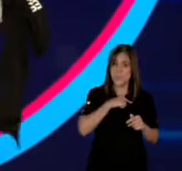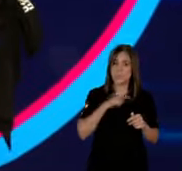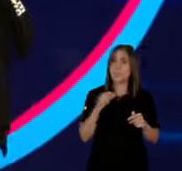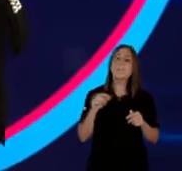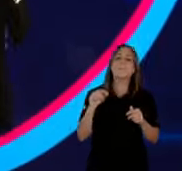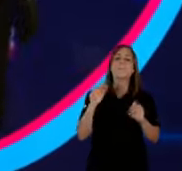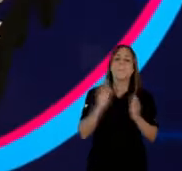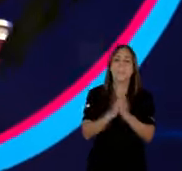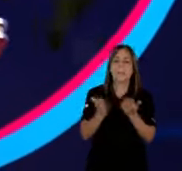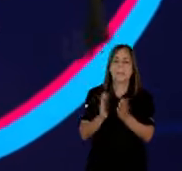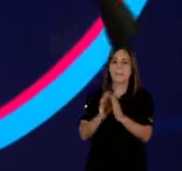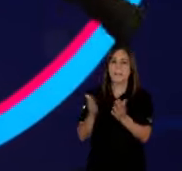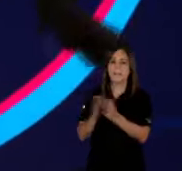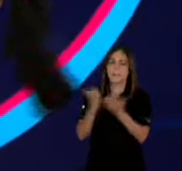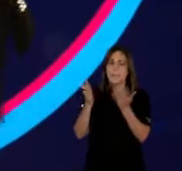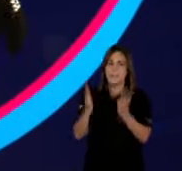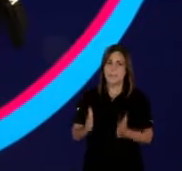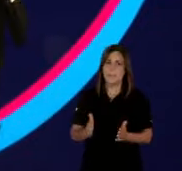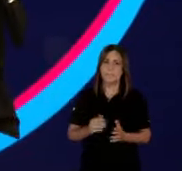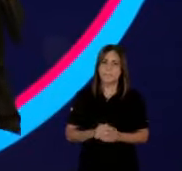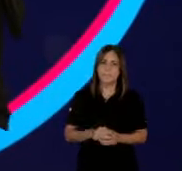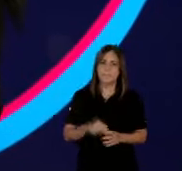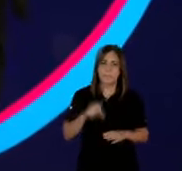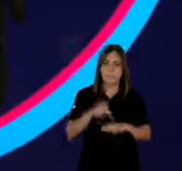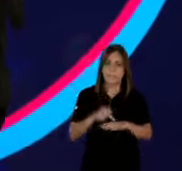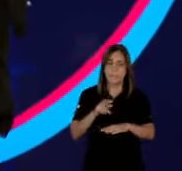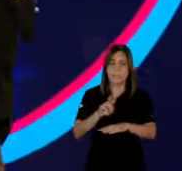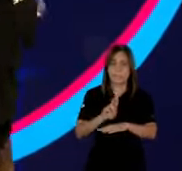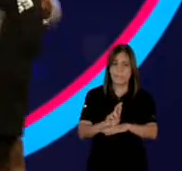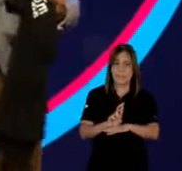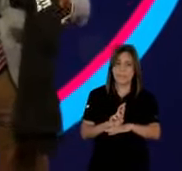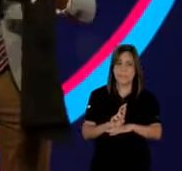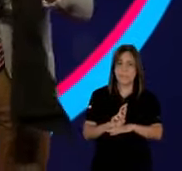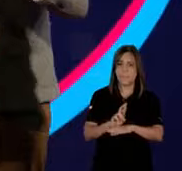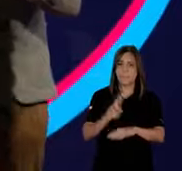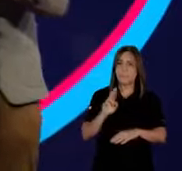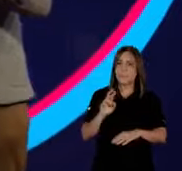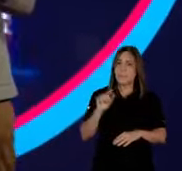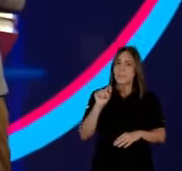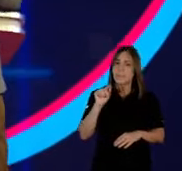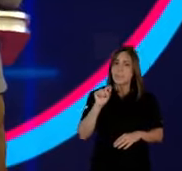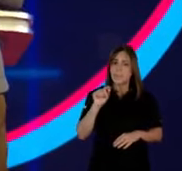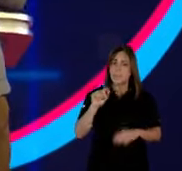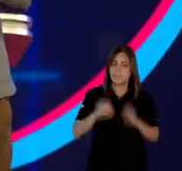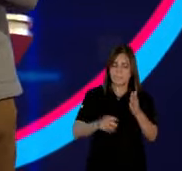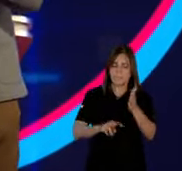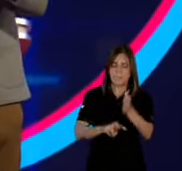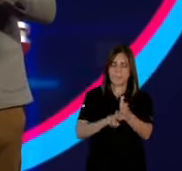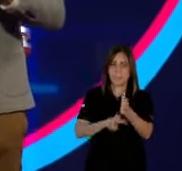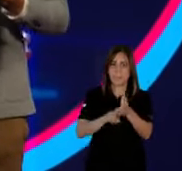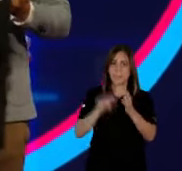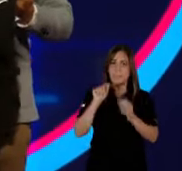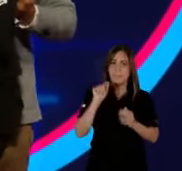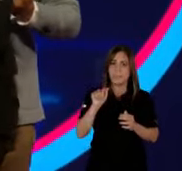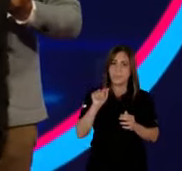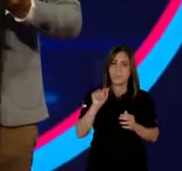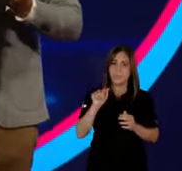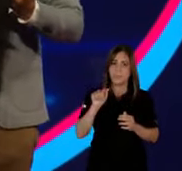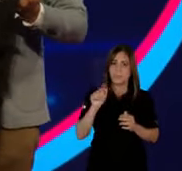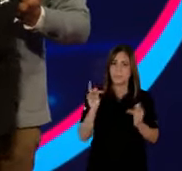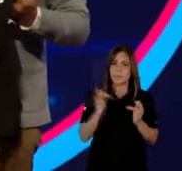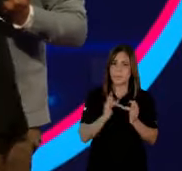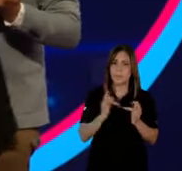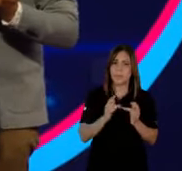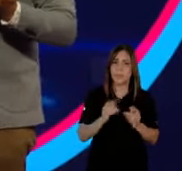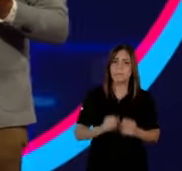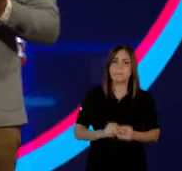Quiero recalcar, ahí está, prticket.online. Quiero recalcar que el viaje a Israel, ayer hubo